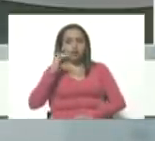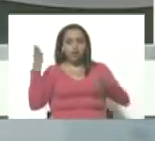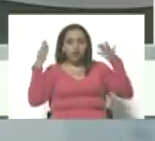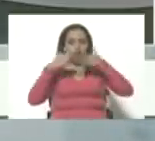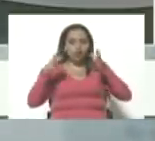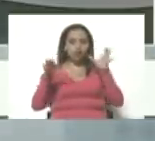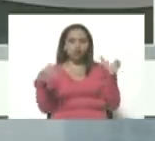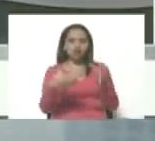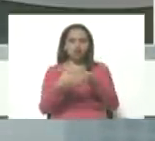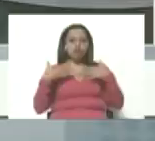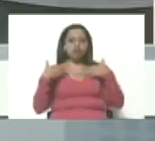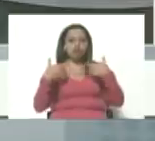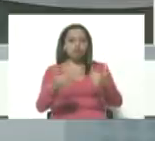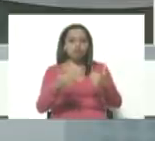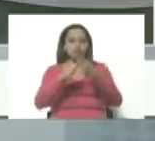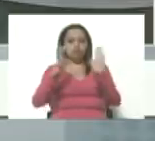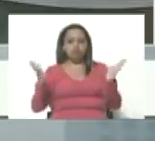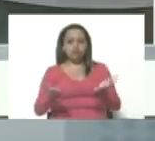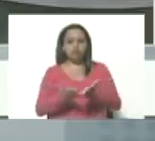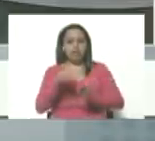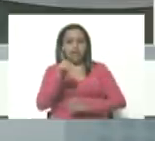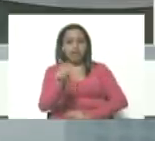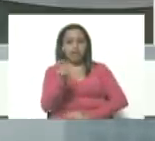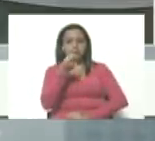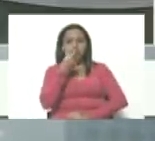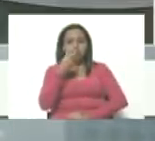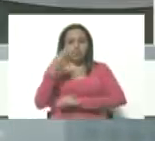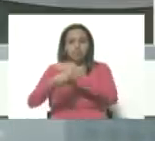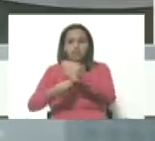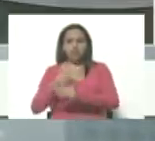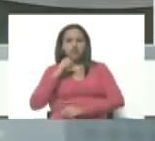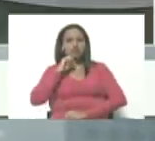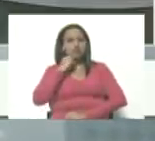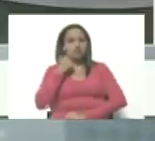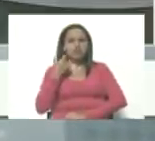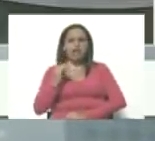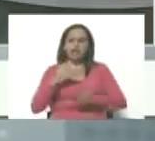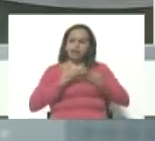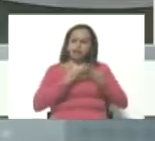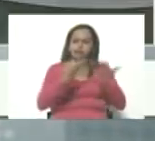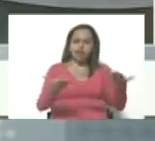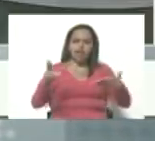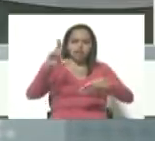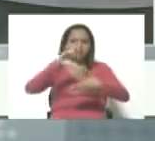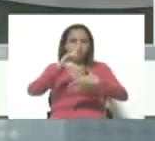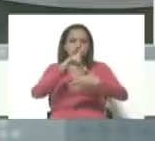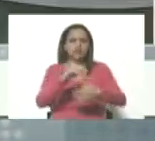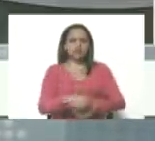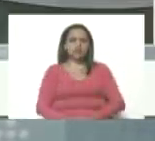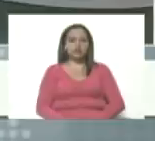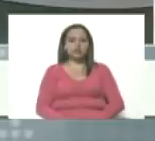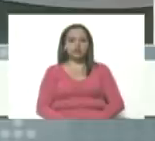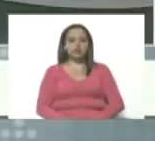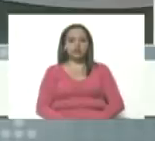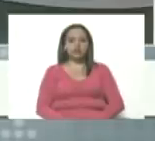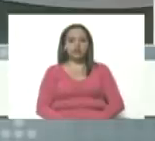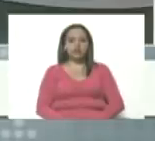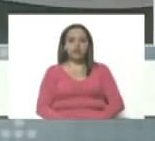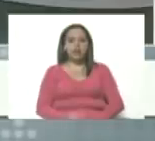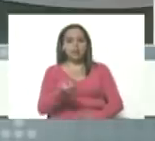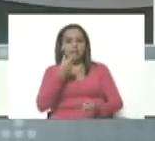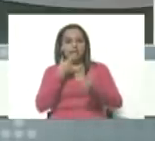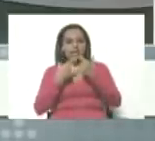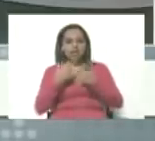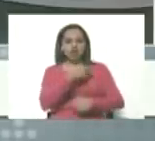Mundial de la Salud, este medicamento que acaba de hacer Rusia y que está donando a América Latina, los medicamentos de